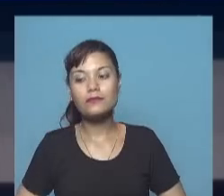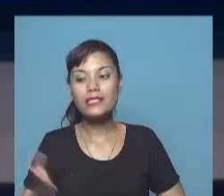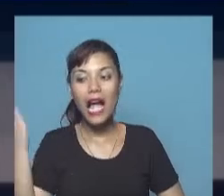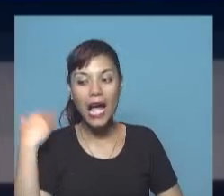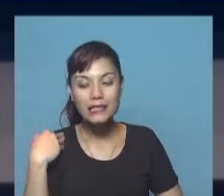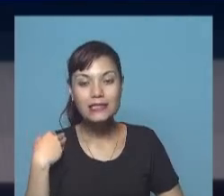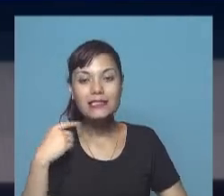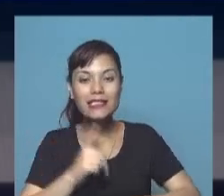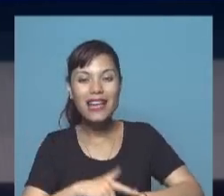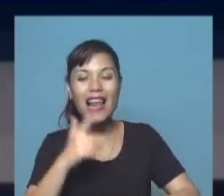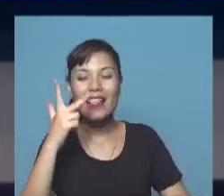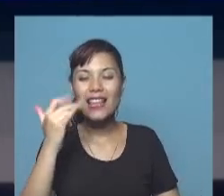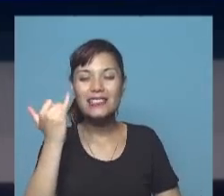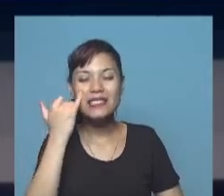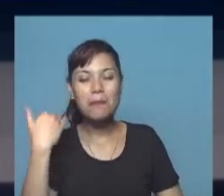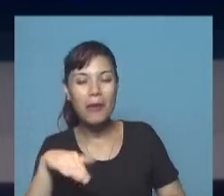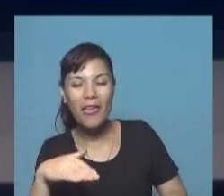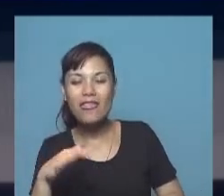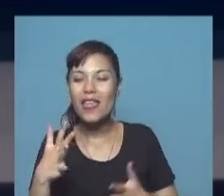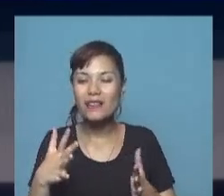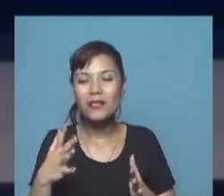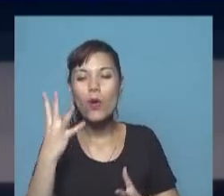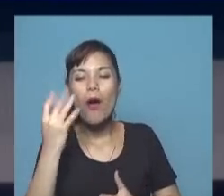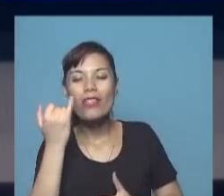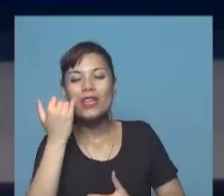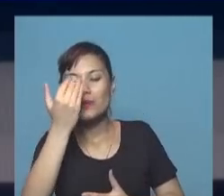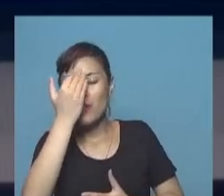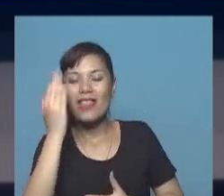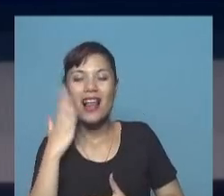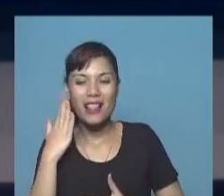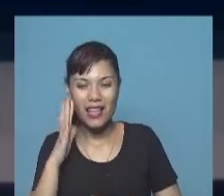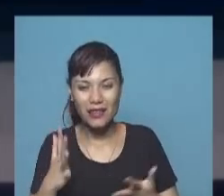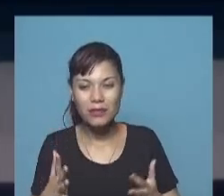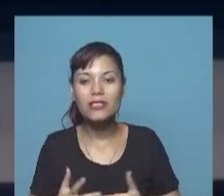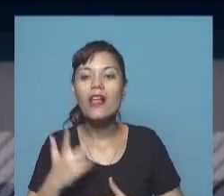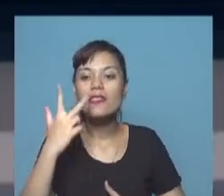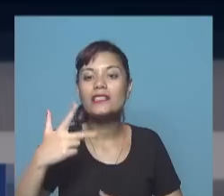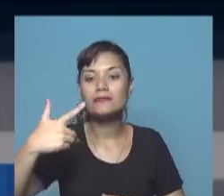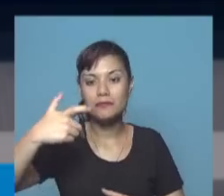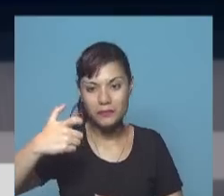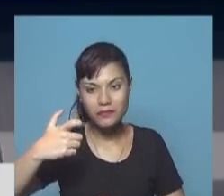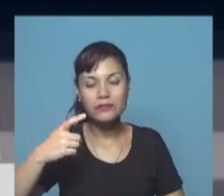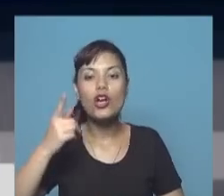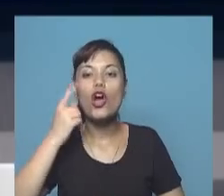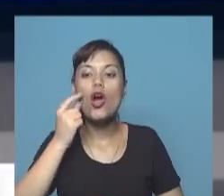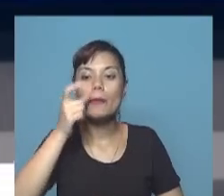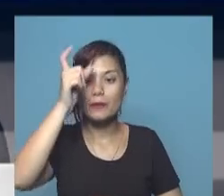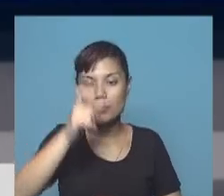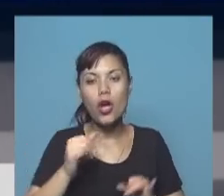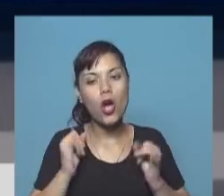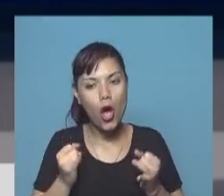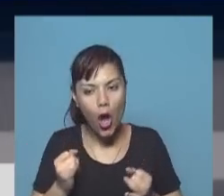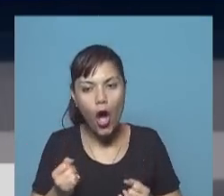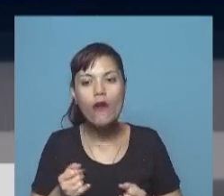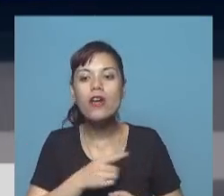Ayer a las 15:40, 4 y cuarto de la tarde, 3 disparos recibió una persona muy joven,